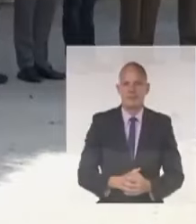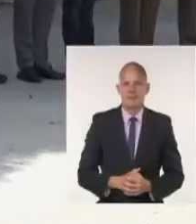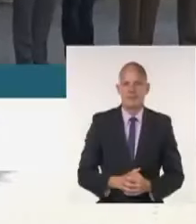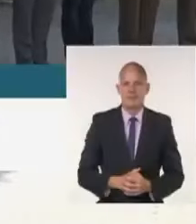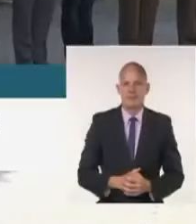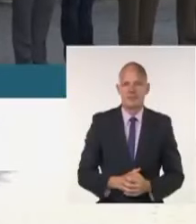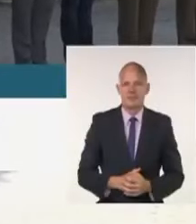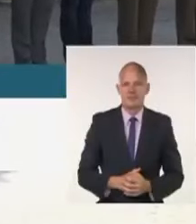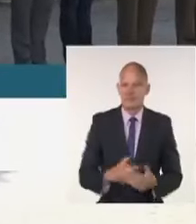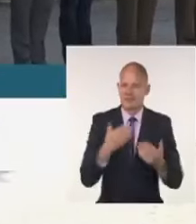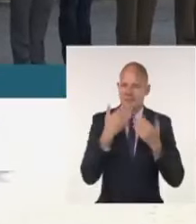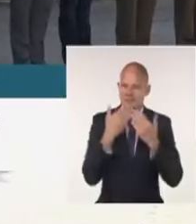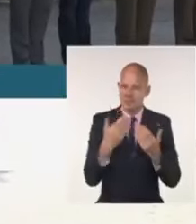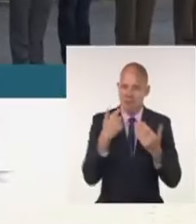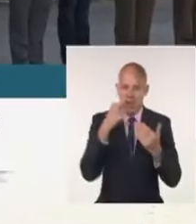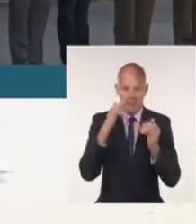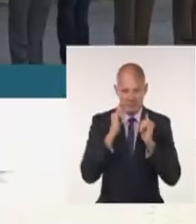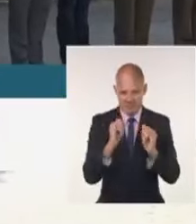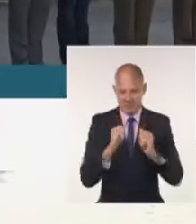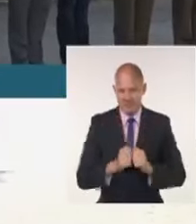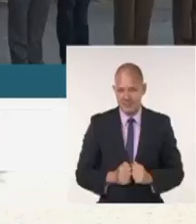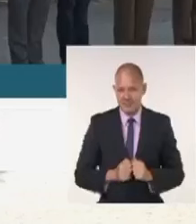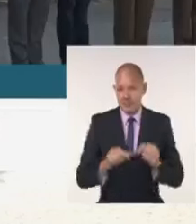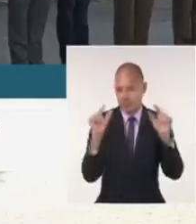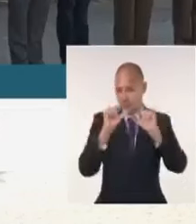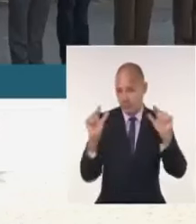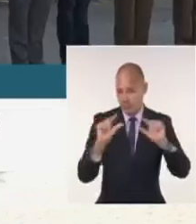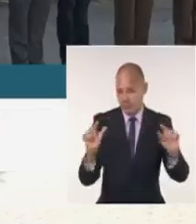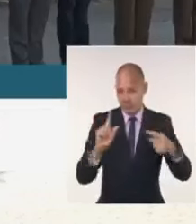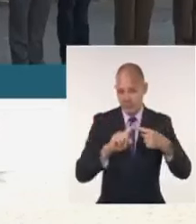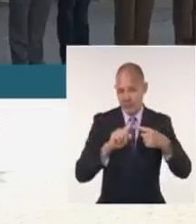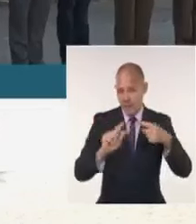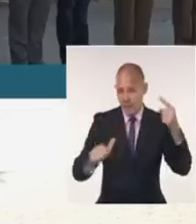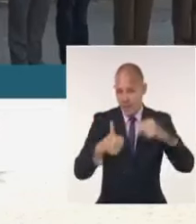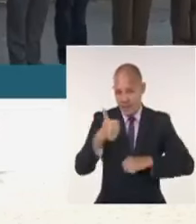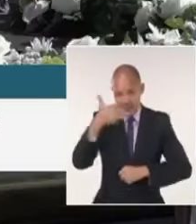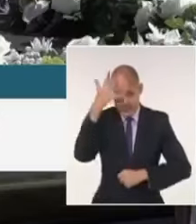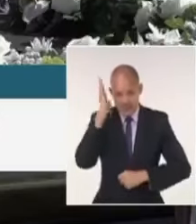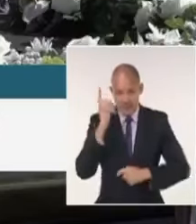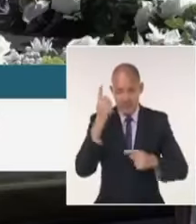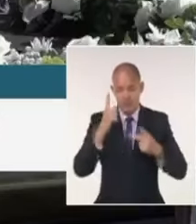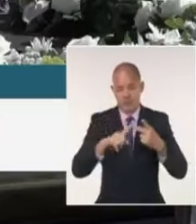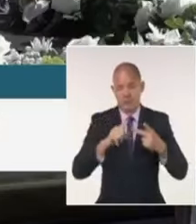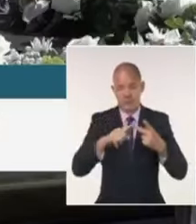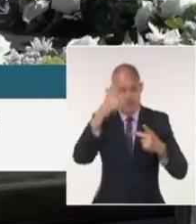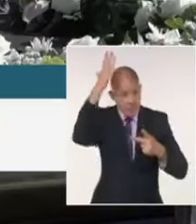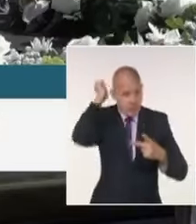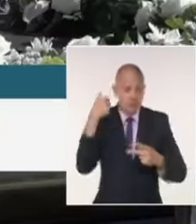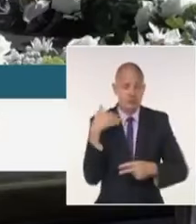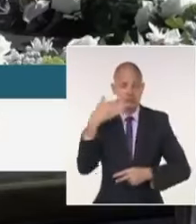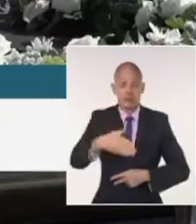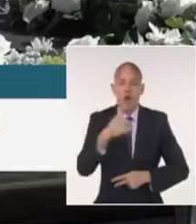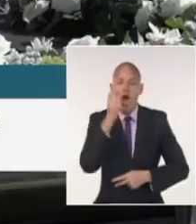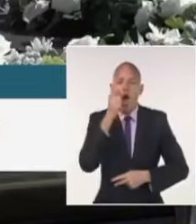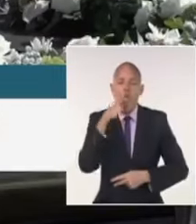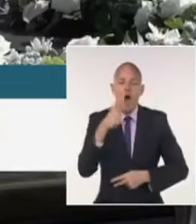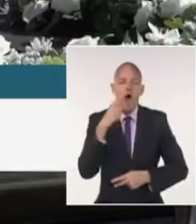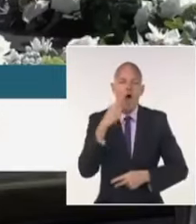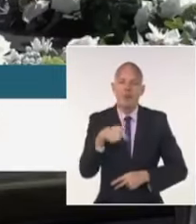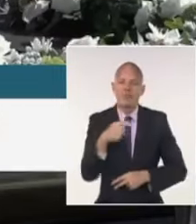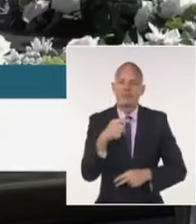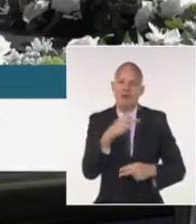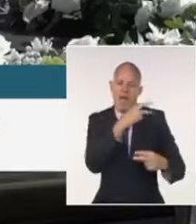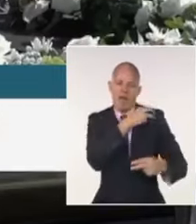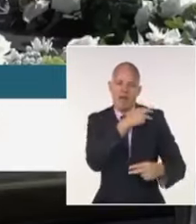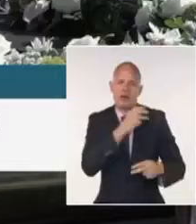le damos la bienvenida presidieron Raúl y Díaz canel la ceremonia de honores militares e inación del General de división de la reserva romarico Vidal